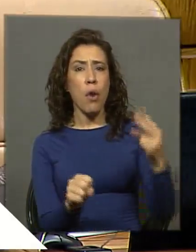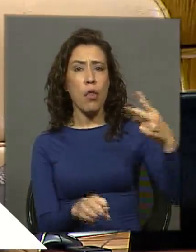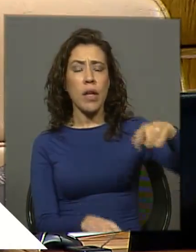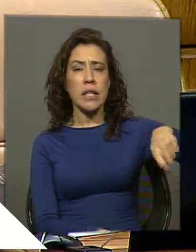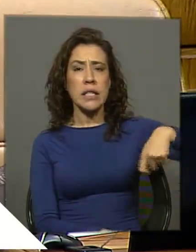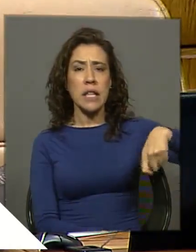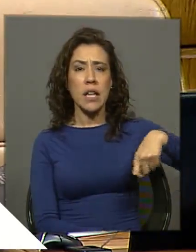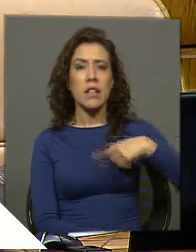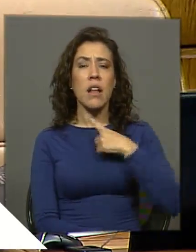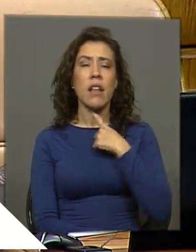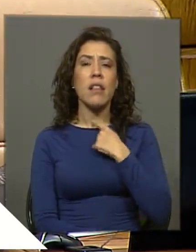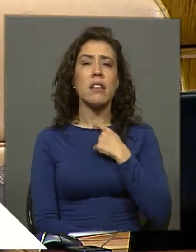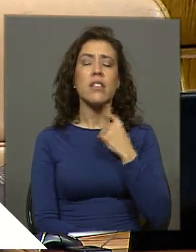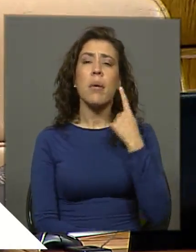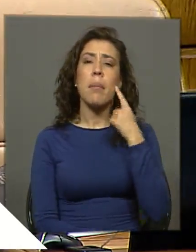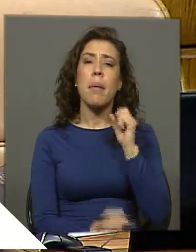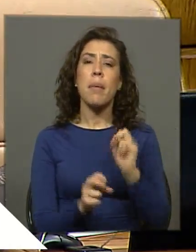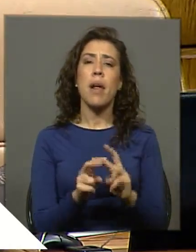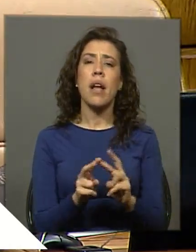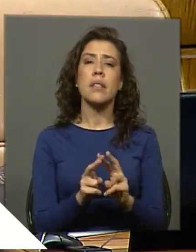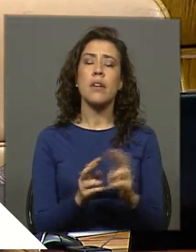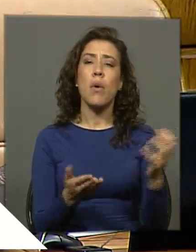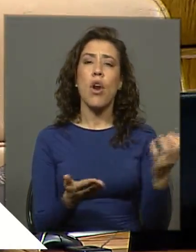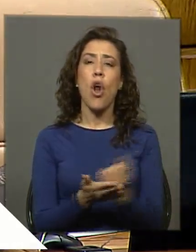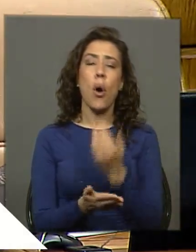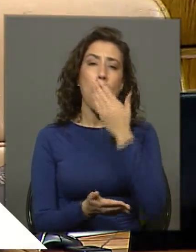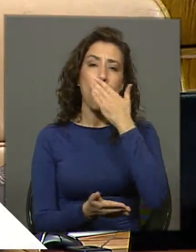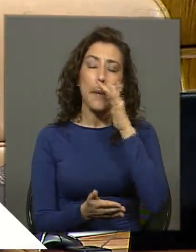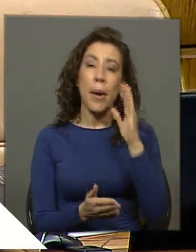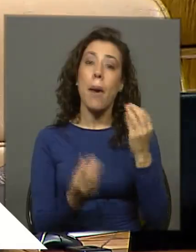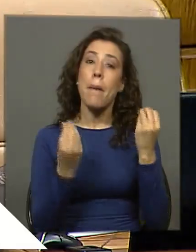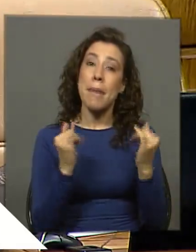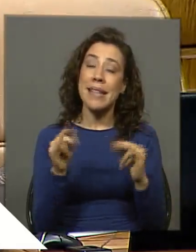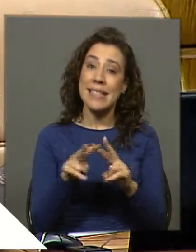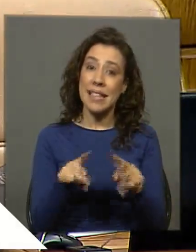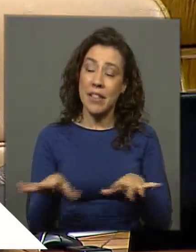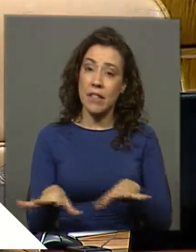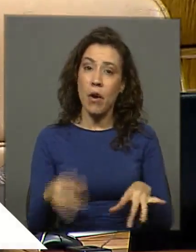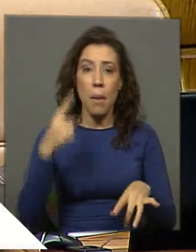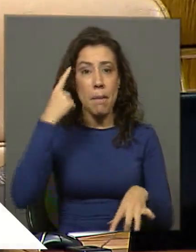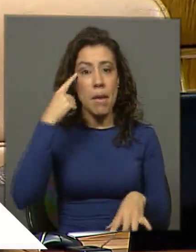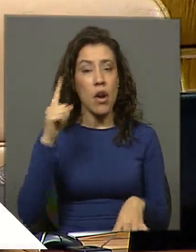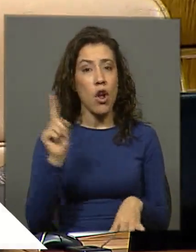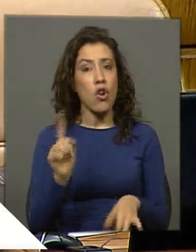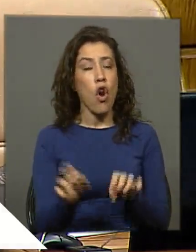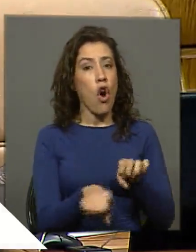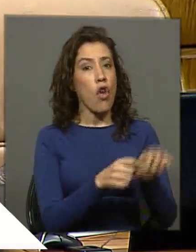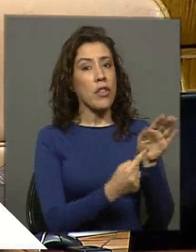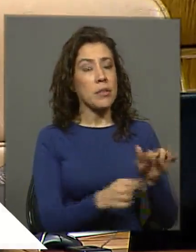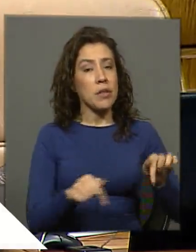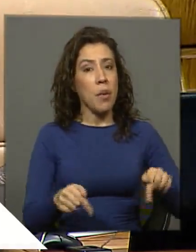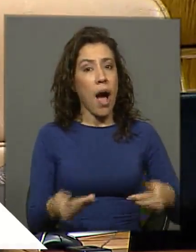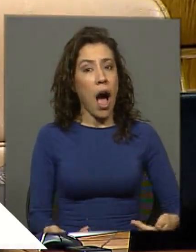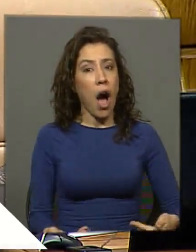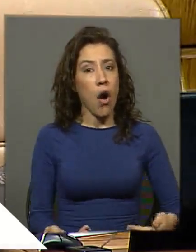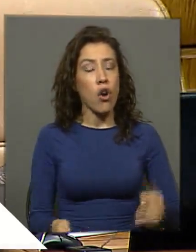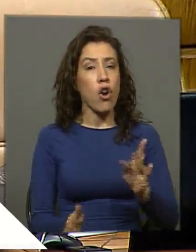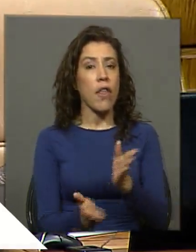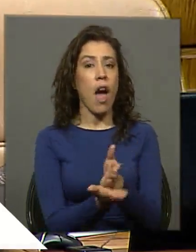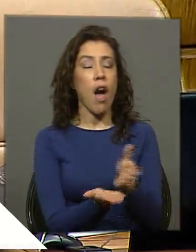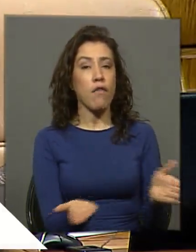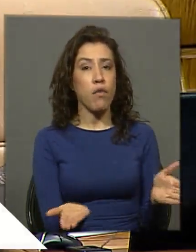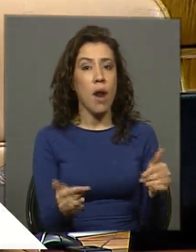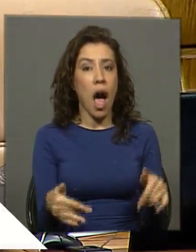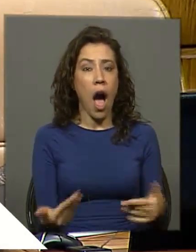aspiracional a poder tener una conquista mejor bien si eso es así pero no lo discriminemos ahora no lo marginemos